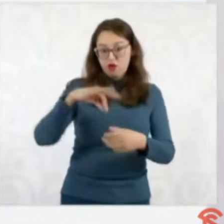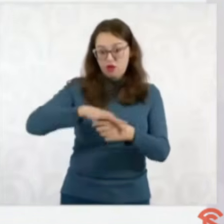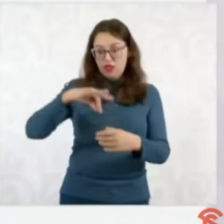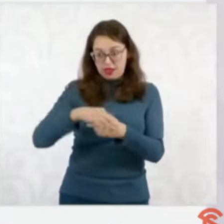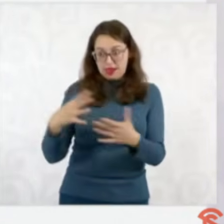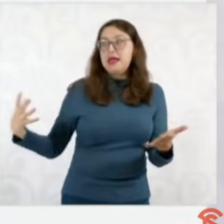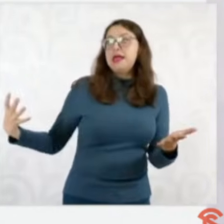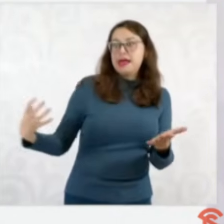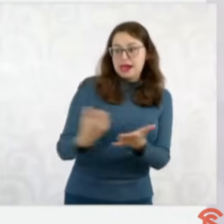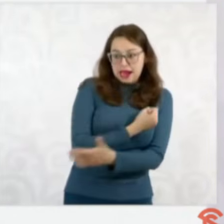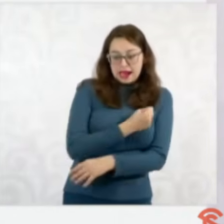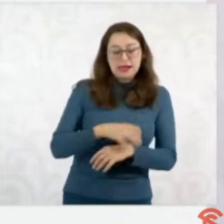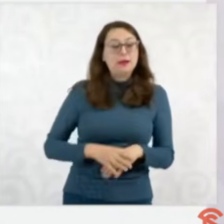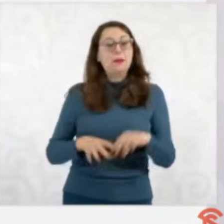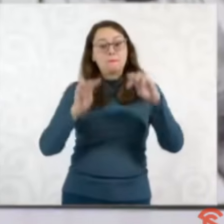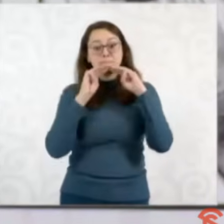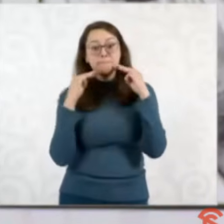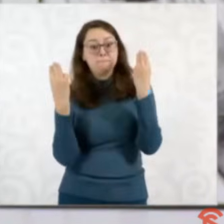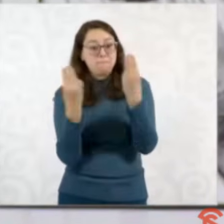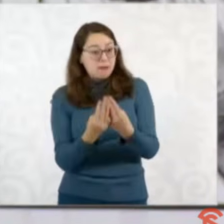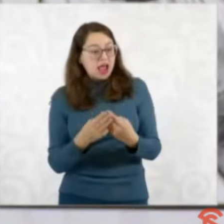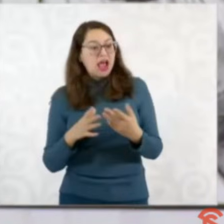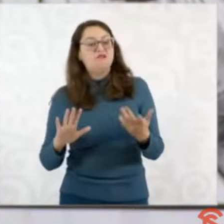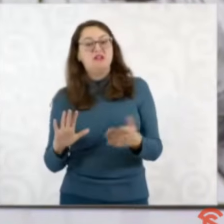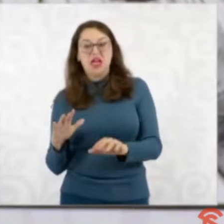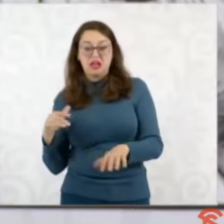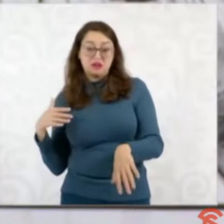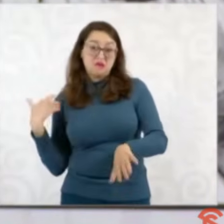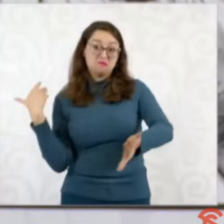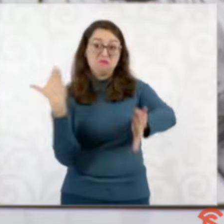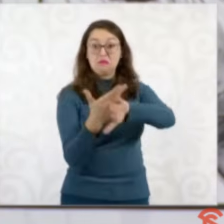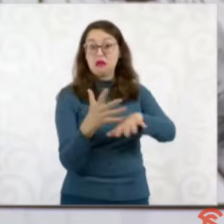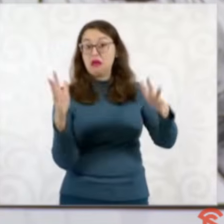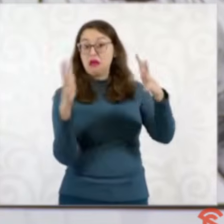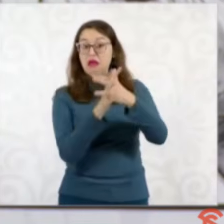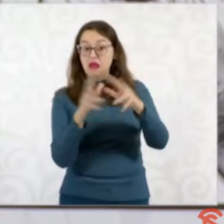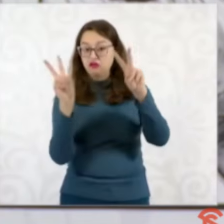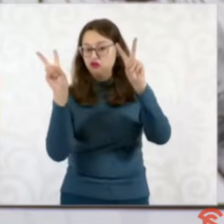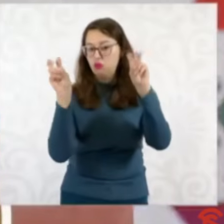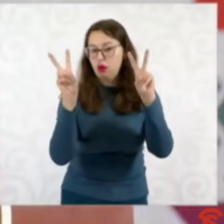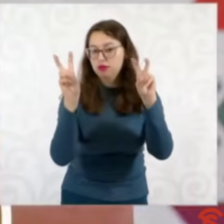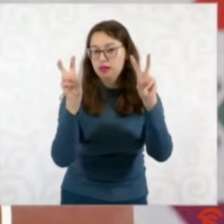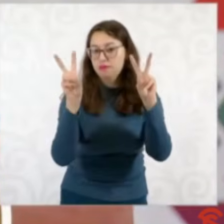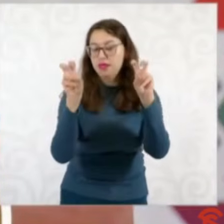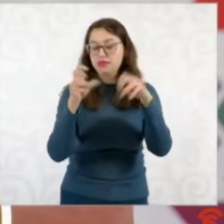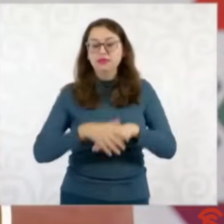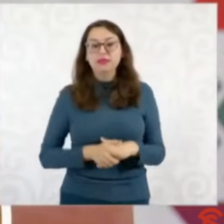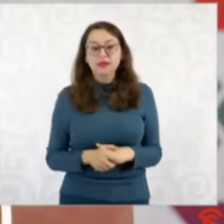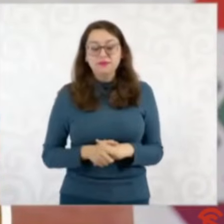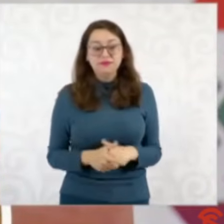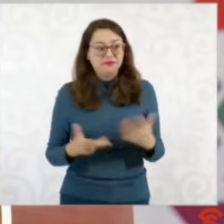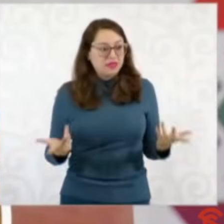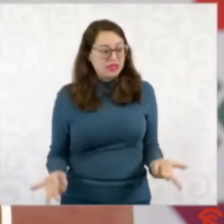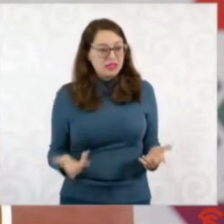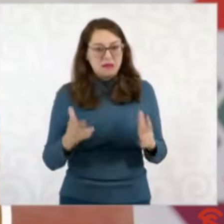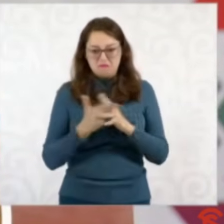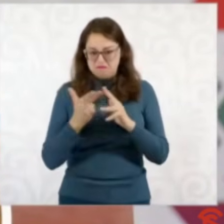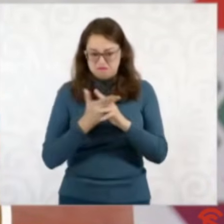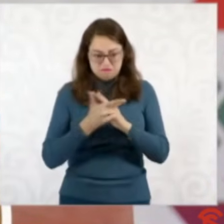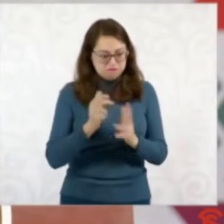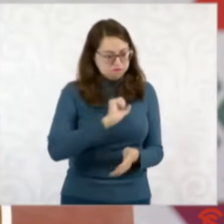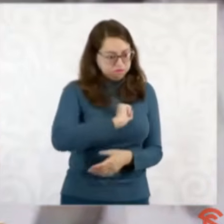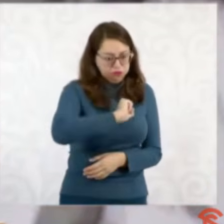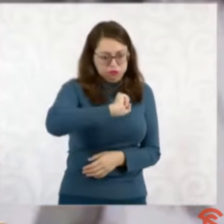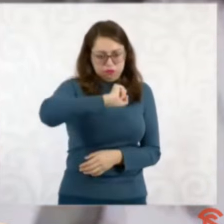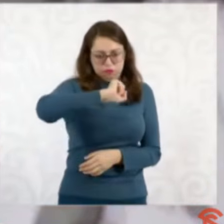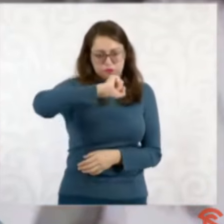el país con casi 3 veces los homicidios diarios de cómo lo recibió. Y luego Peña, que